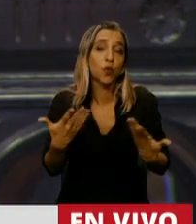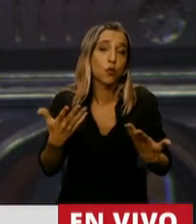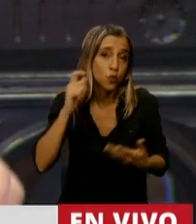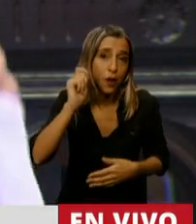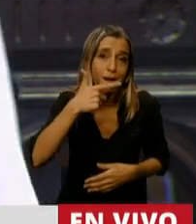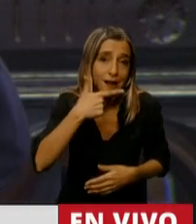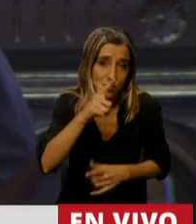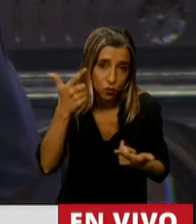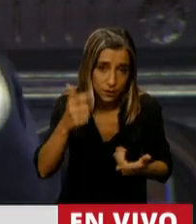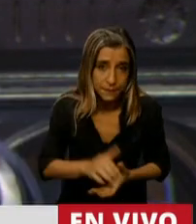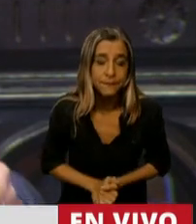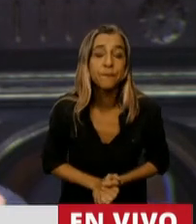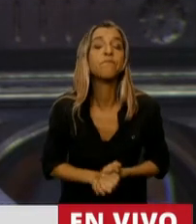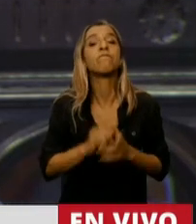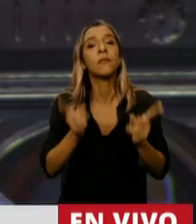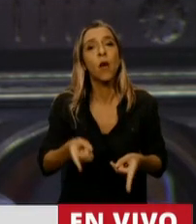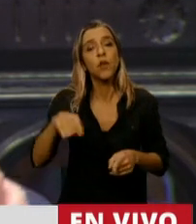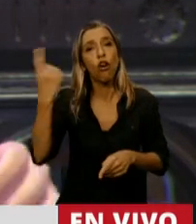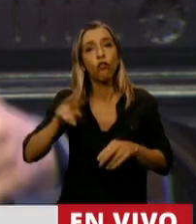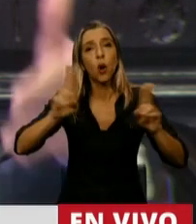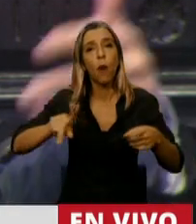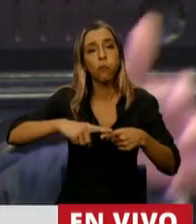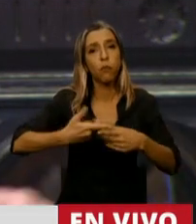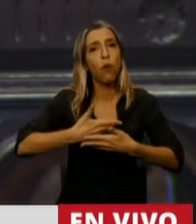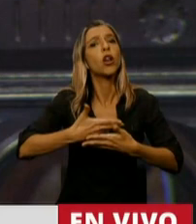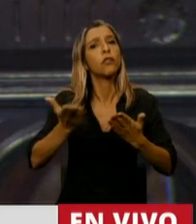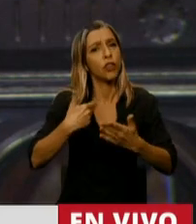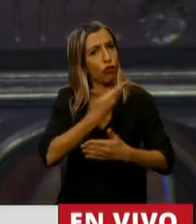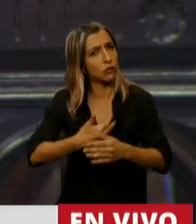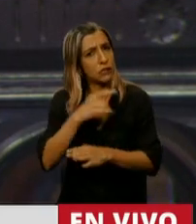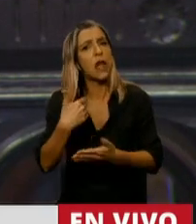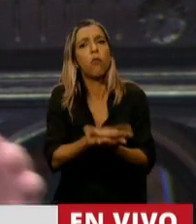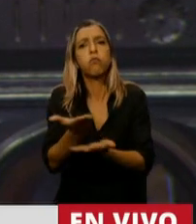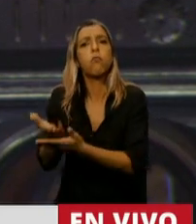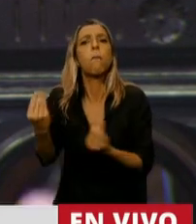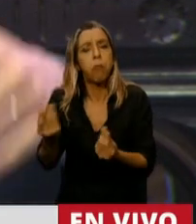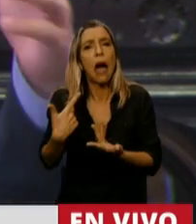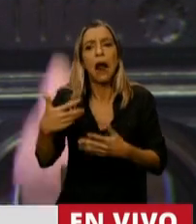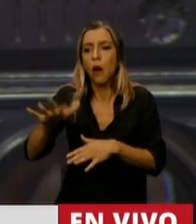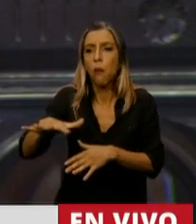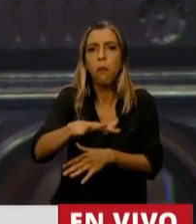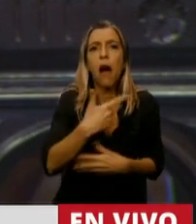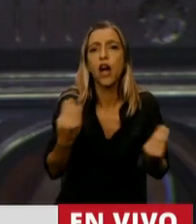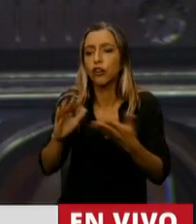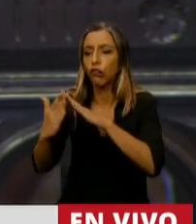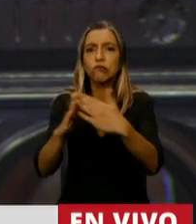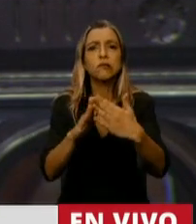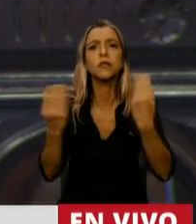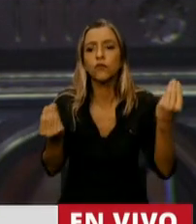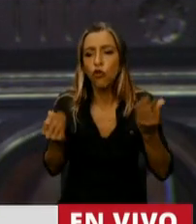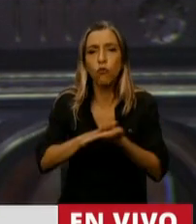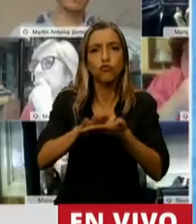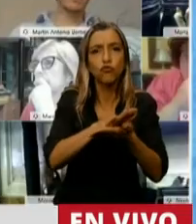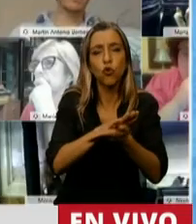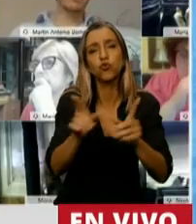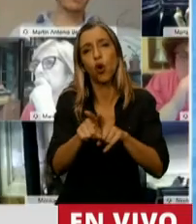corriente. Hubo también distintas políticas de Estado para abordar el problema de los barrios populares y la toma de tierras.